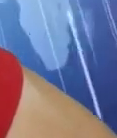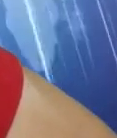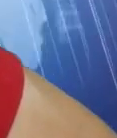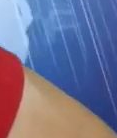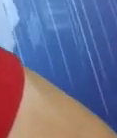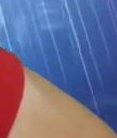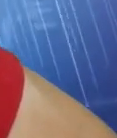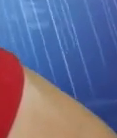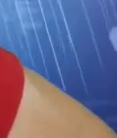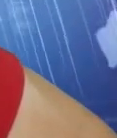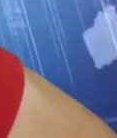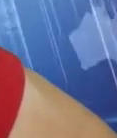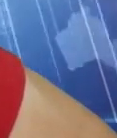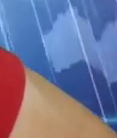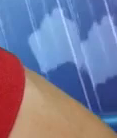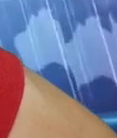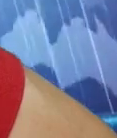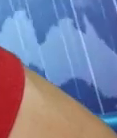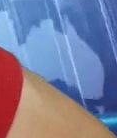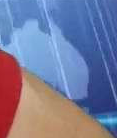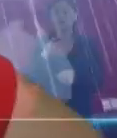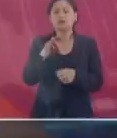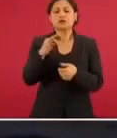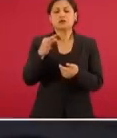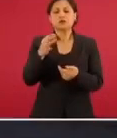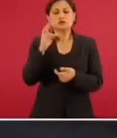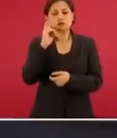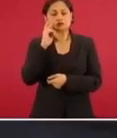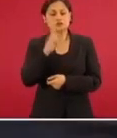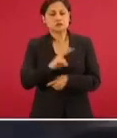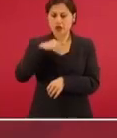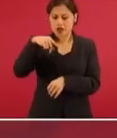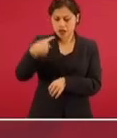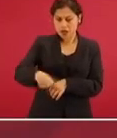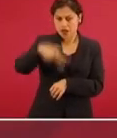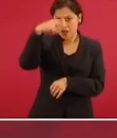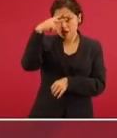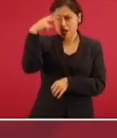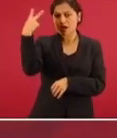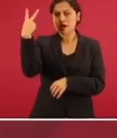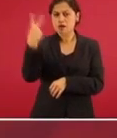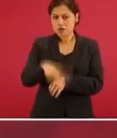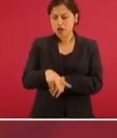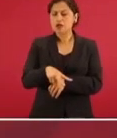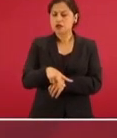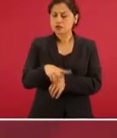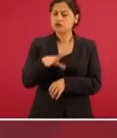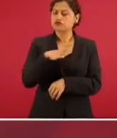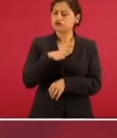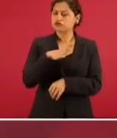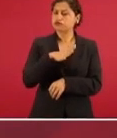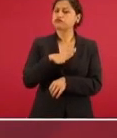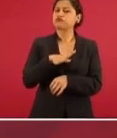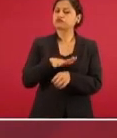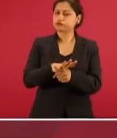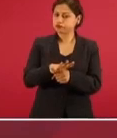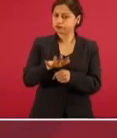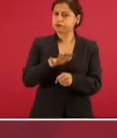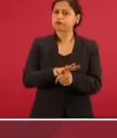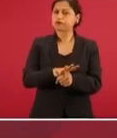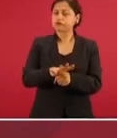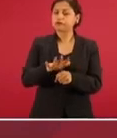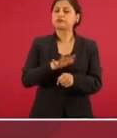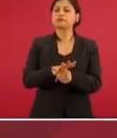ventiladores mecánicos disponibles pero que se requieren más así lo dijo hay un operativo para adquirir